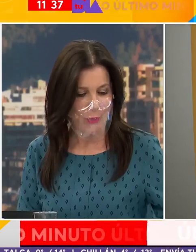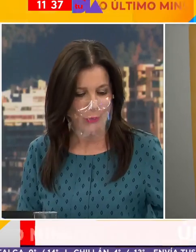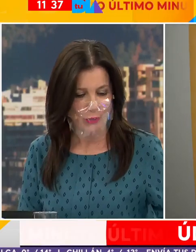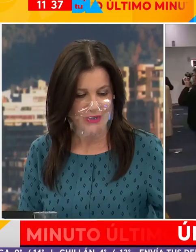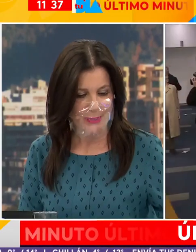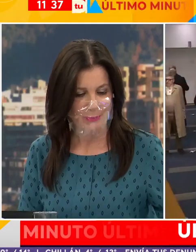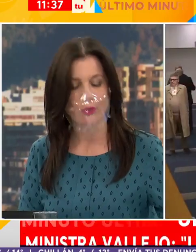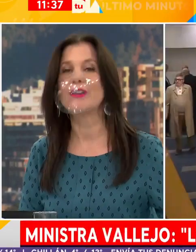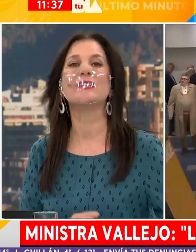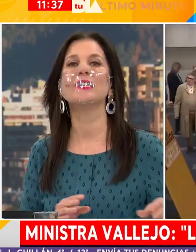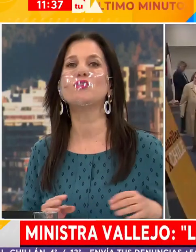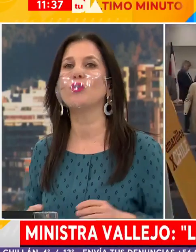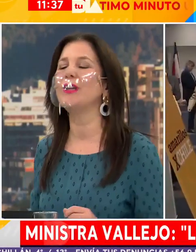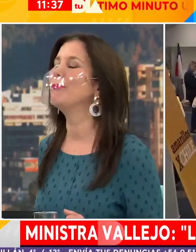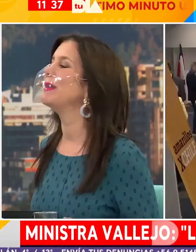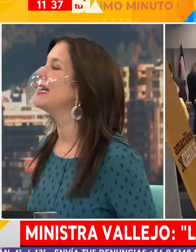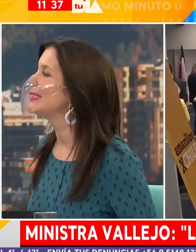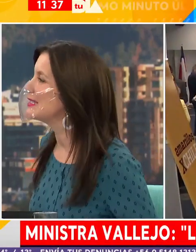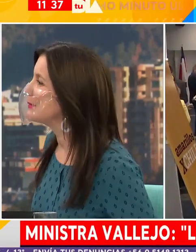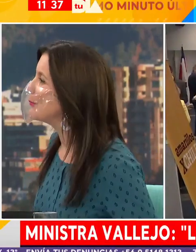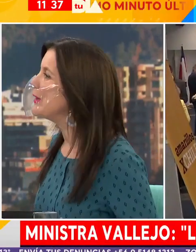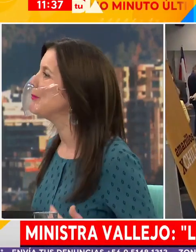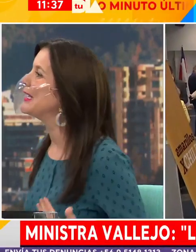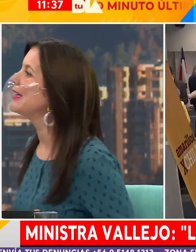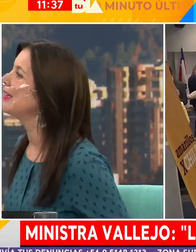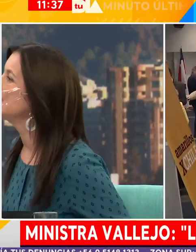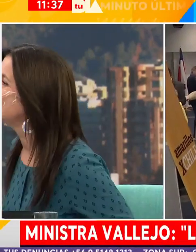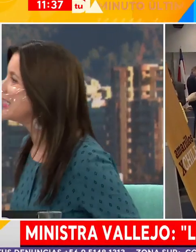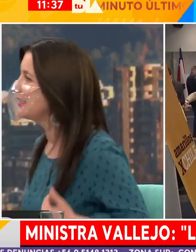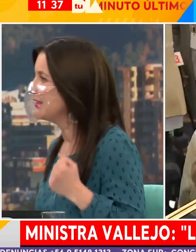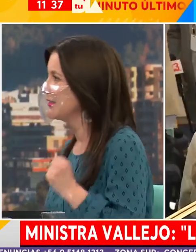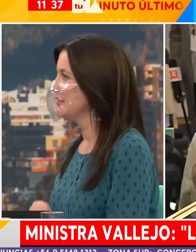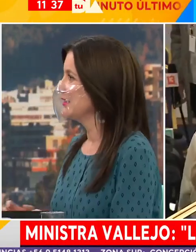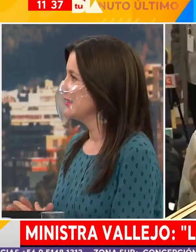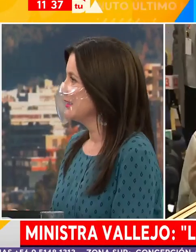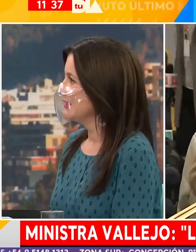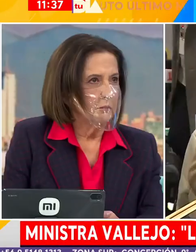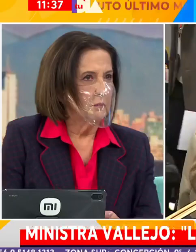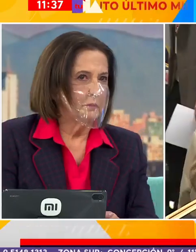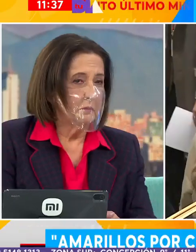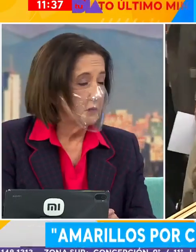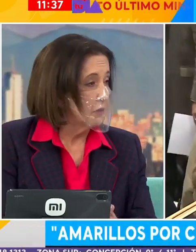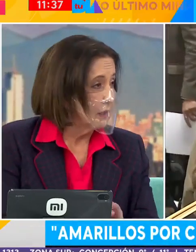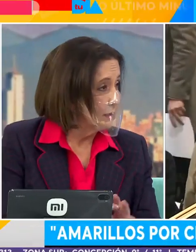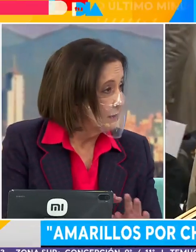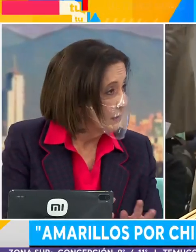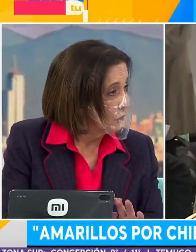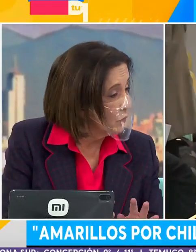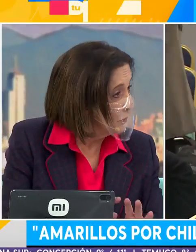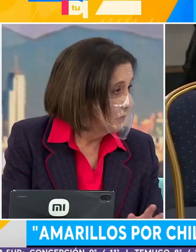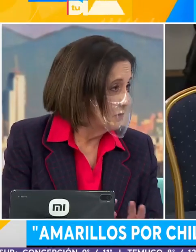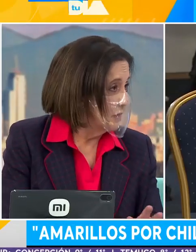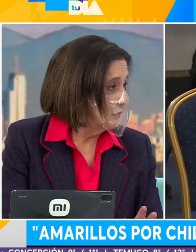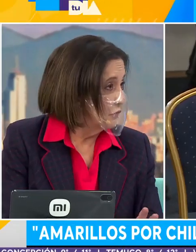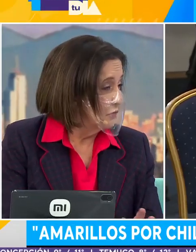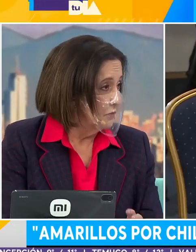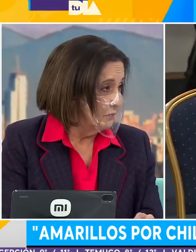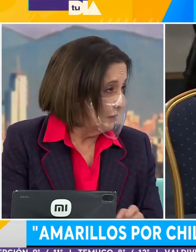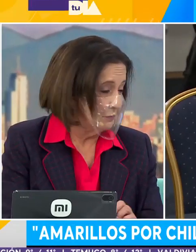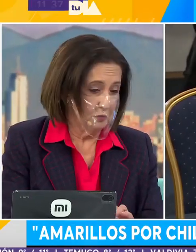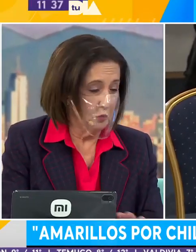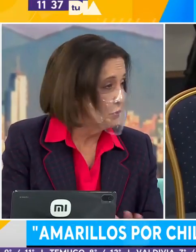le agrega un concepto, rechazo con esperanza. ¿Me puede explicar de qué se trata? Bueno, en primer lugar, este grupo